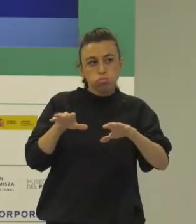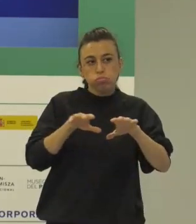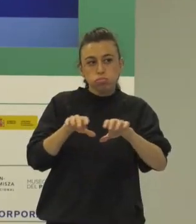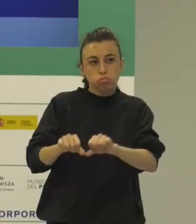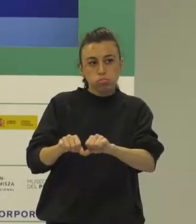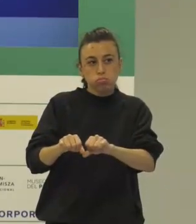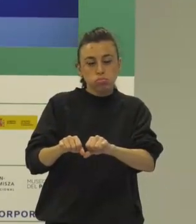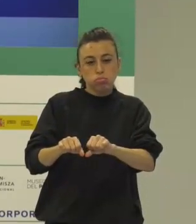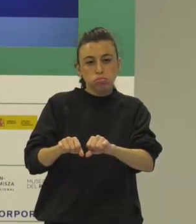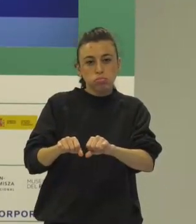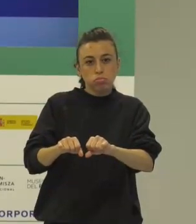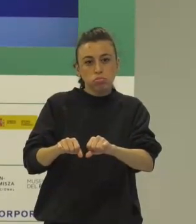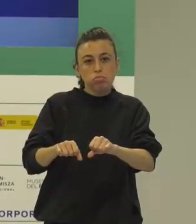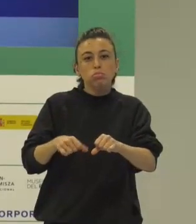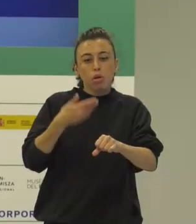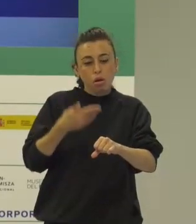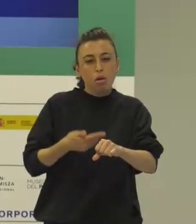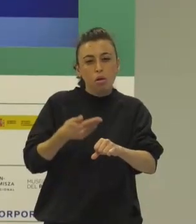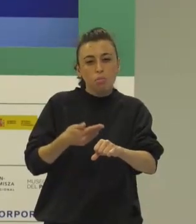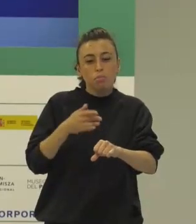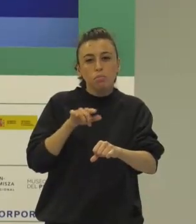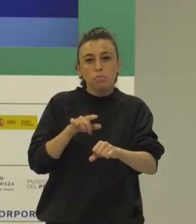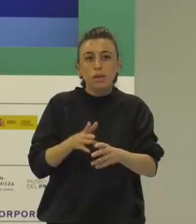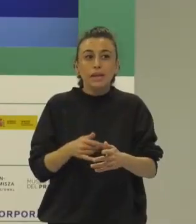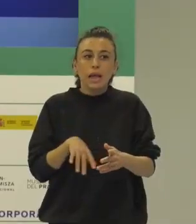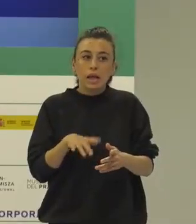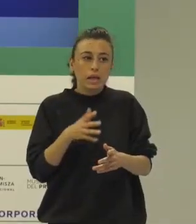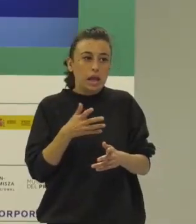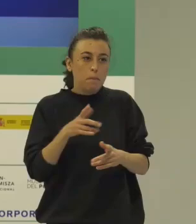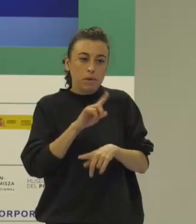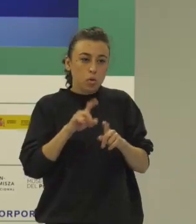no sé, es tan grande. Es la pregunta clásica.